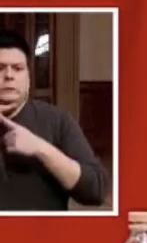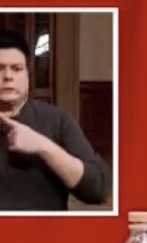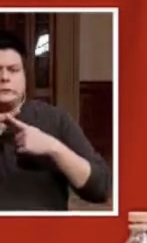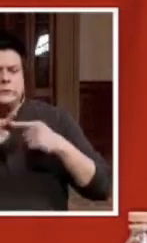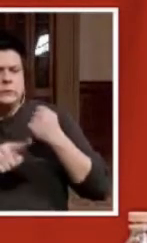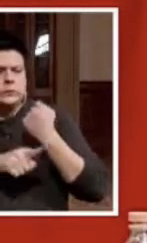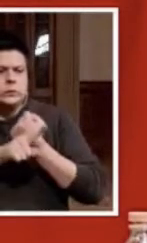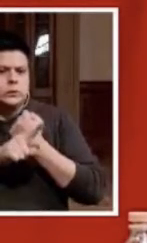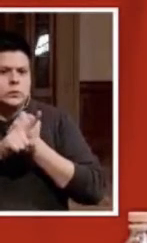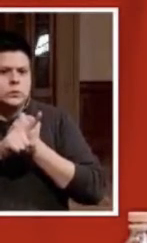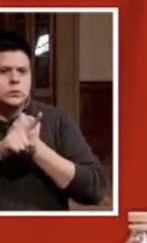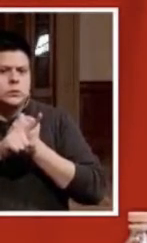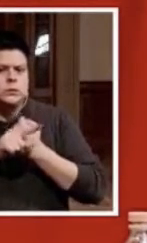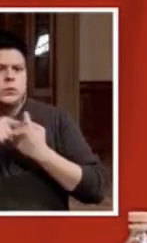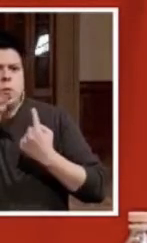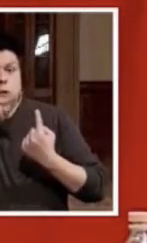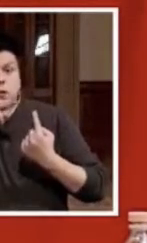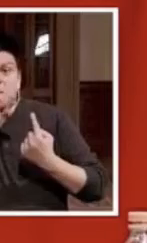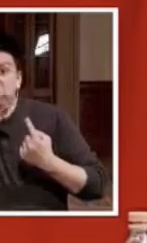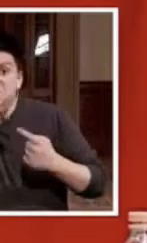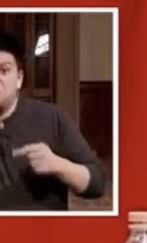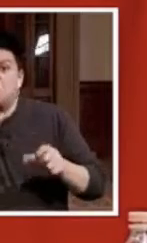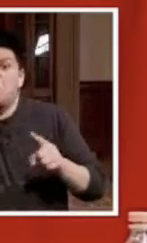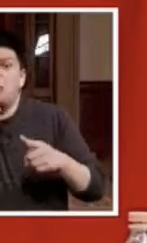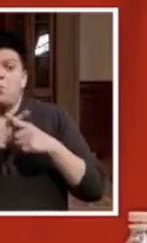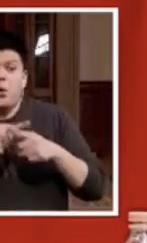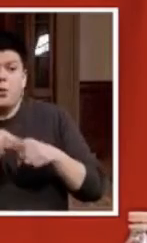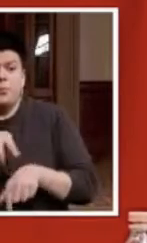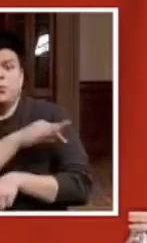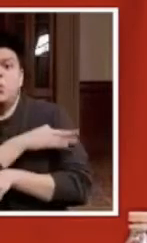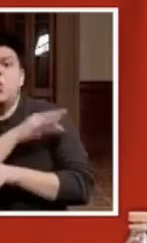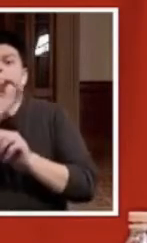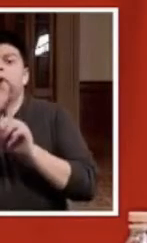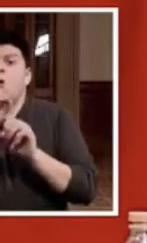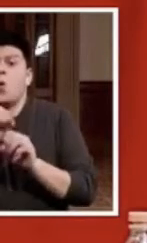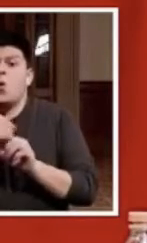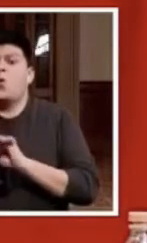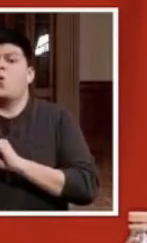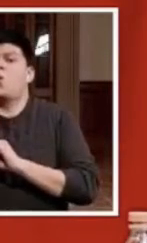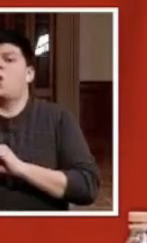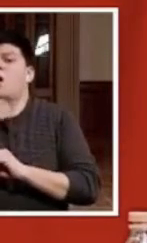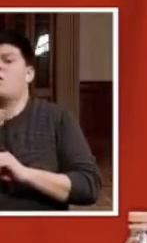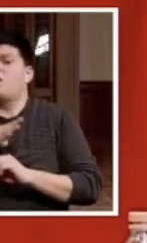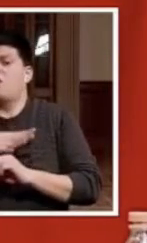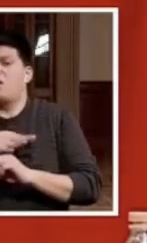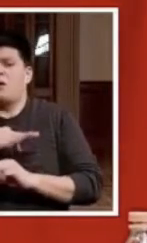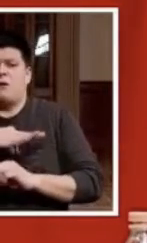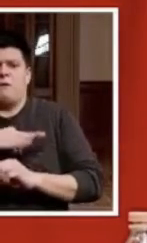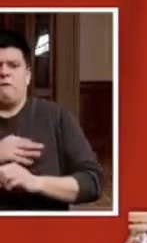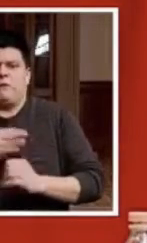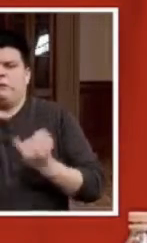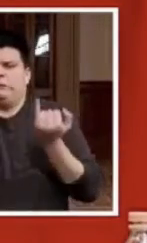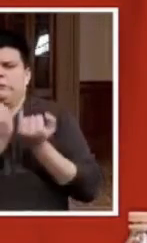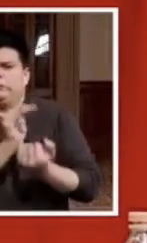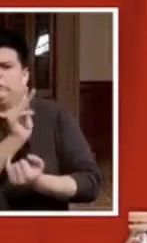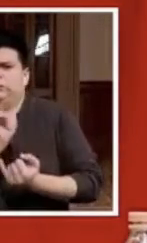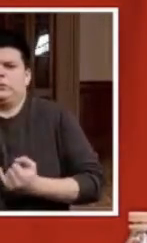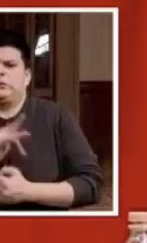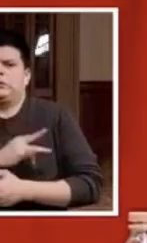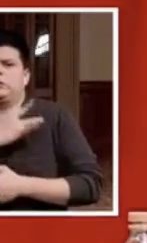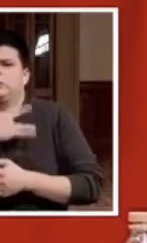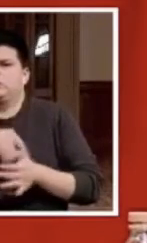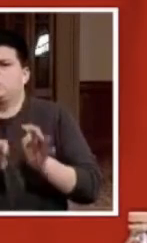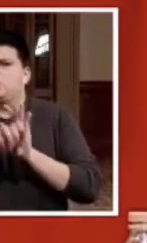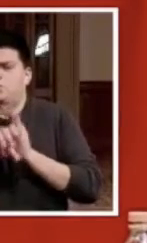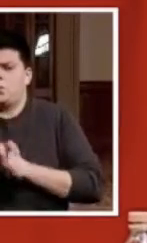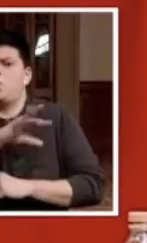evento adverso severo que tuvo por la aplicación de la vacuna o coincidió con algún otro virus, como